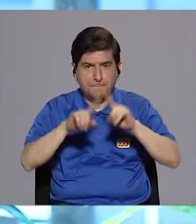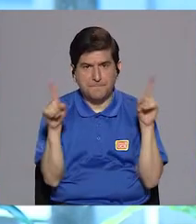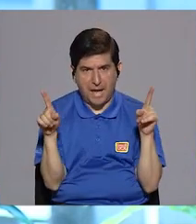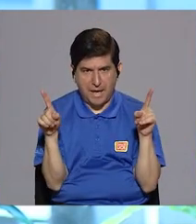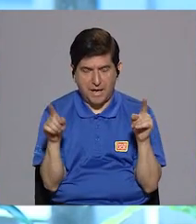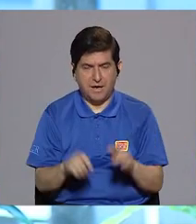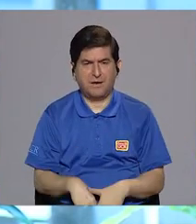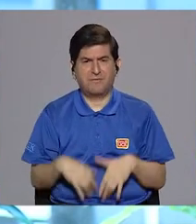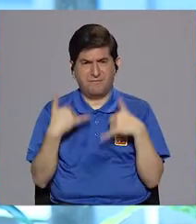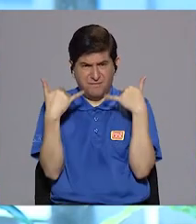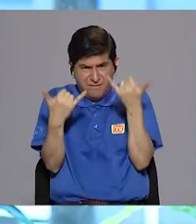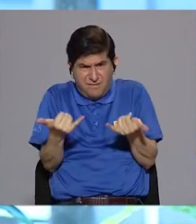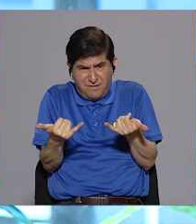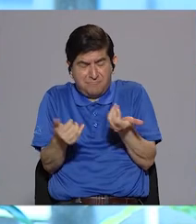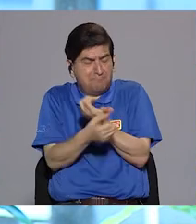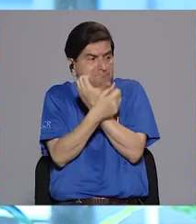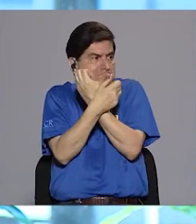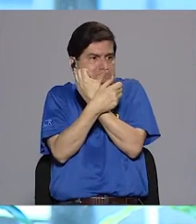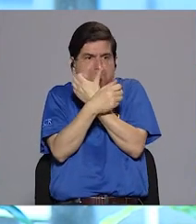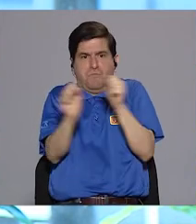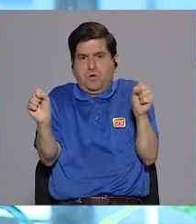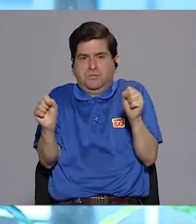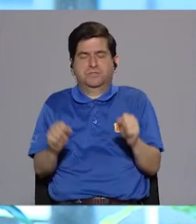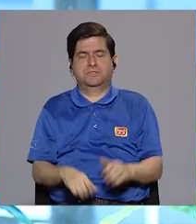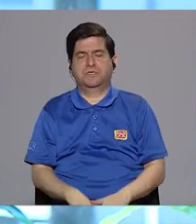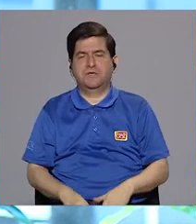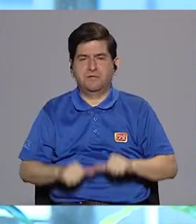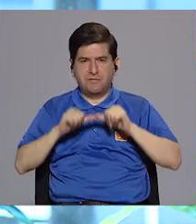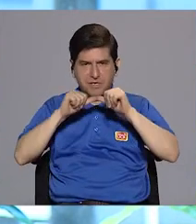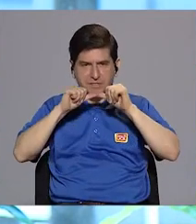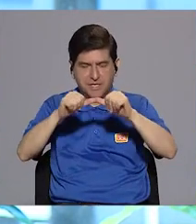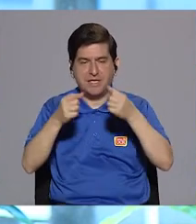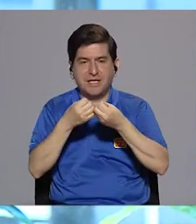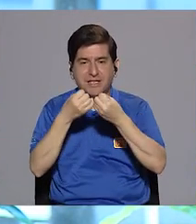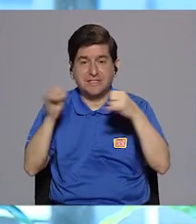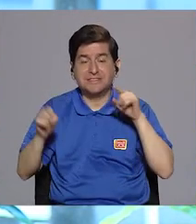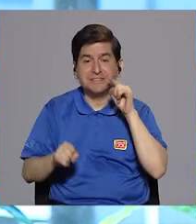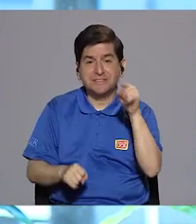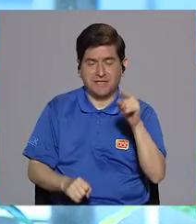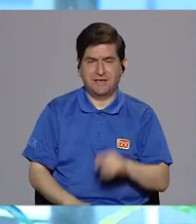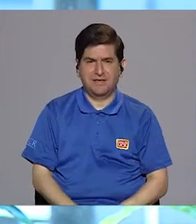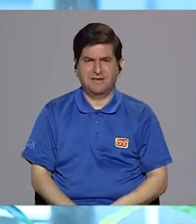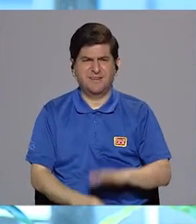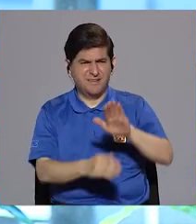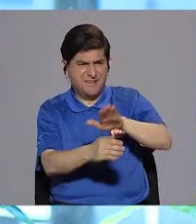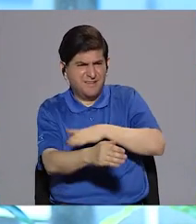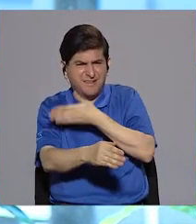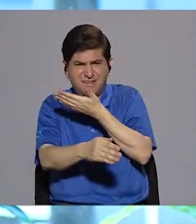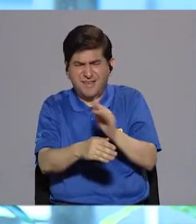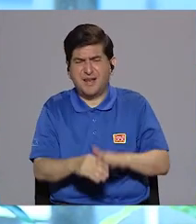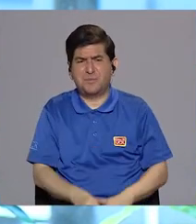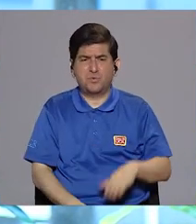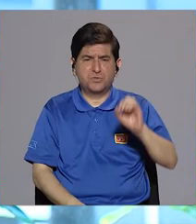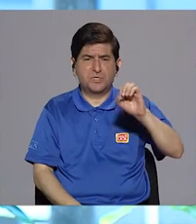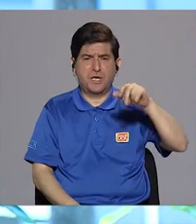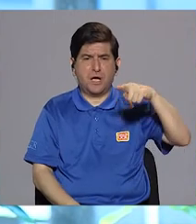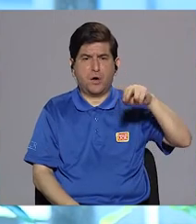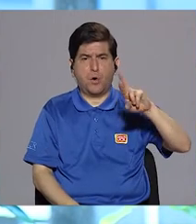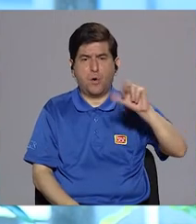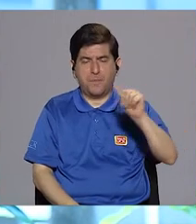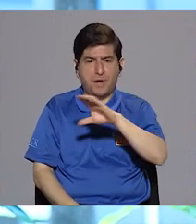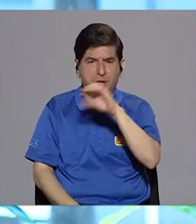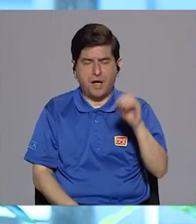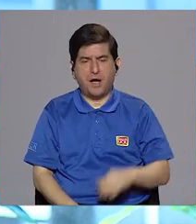creo que en la actualidad es imposible sobrevivir sin ello. ¿Cómo hace esa música de ópera o